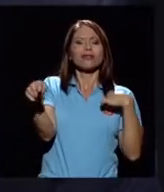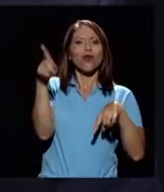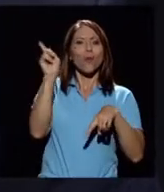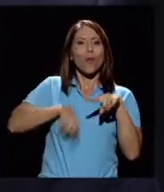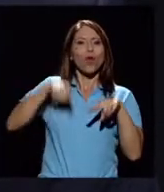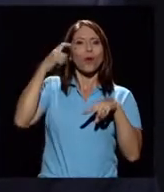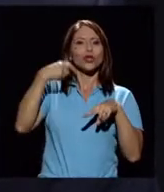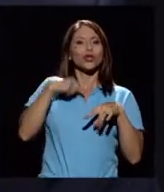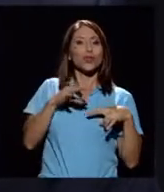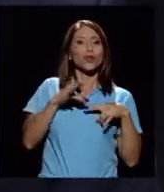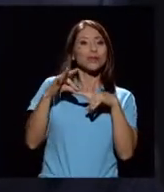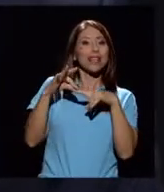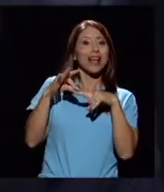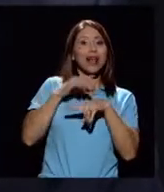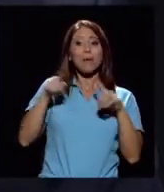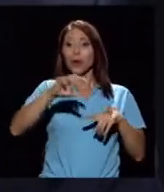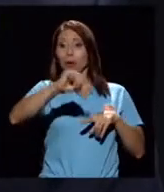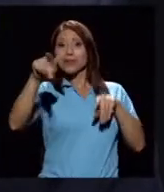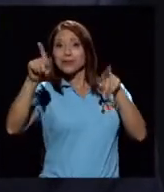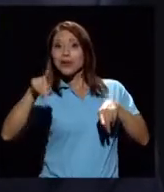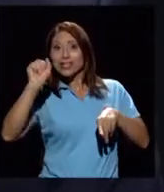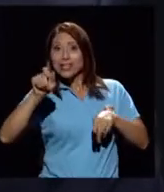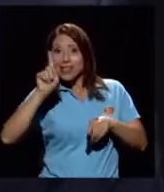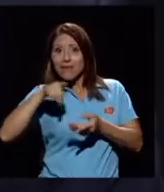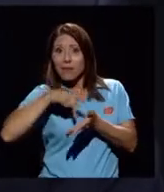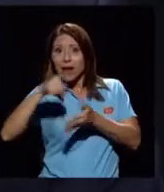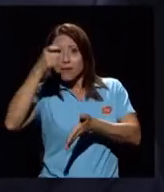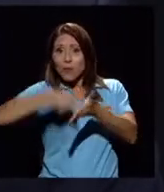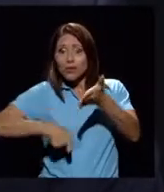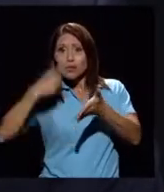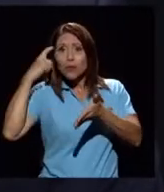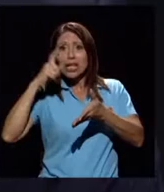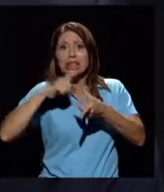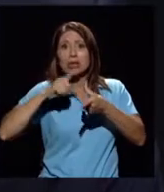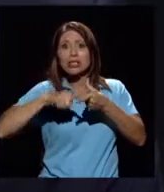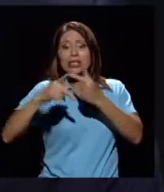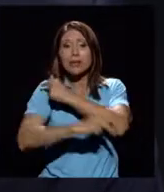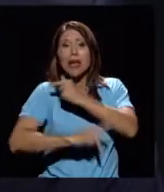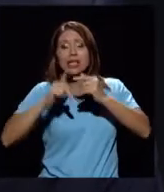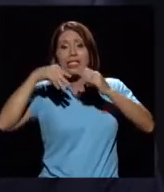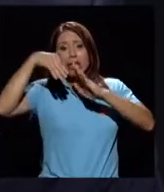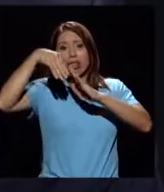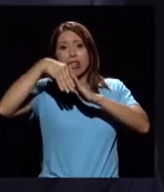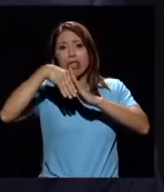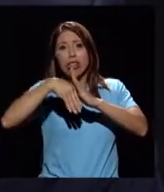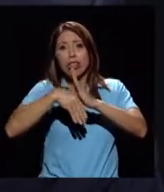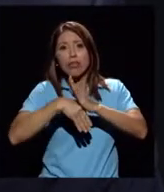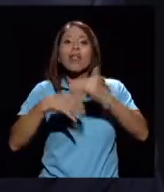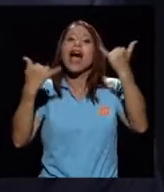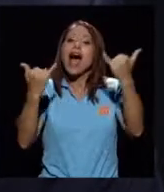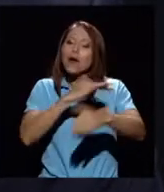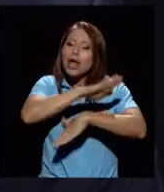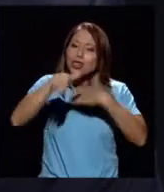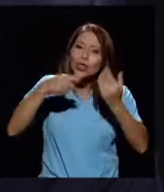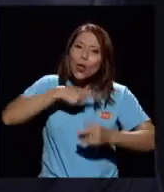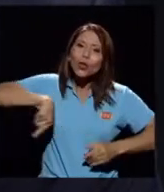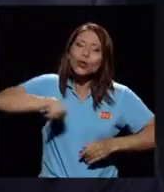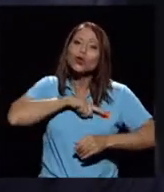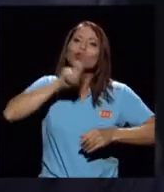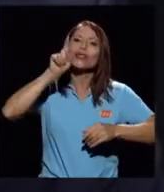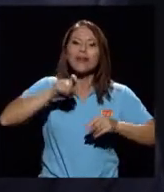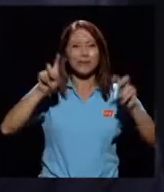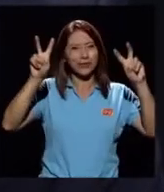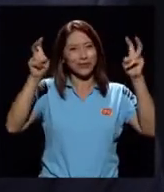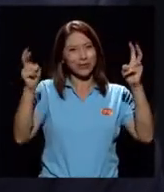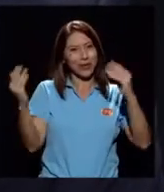especial pero el resto si tiene que serlo porque si no el país según de indio que ahora es cuestión de que todos estemos en el mismo barco y todos rememos